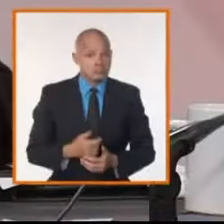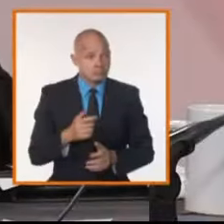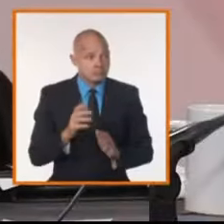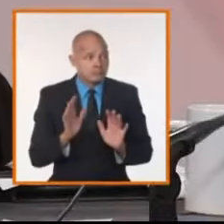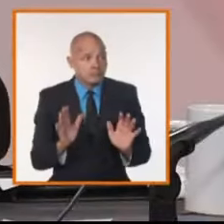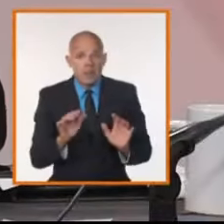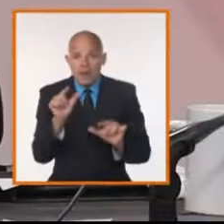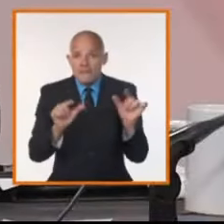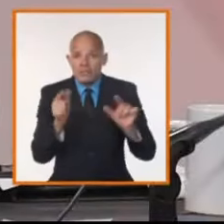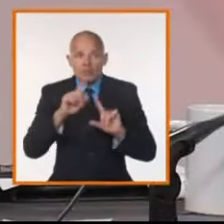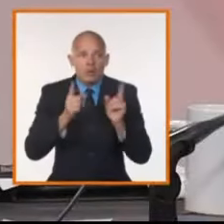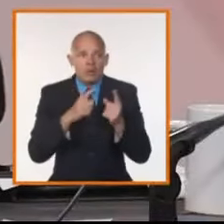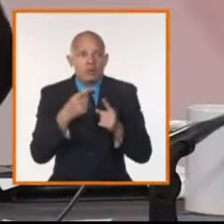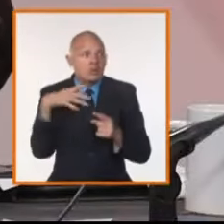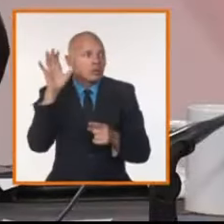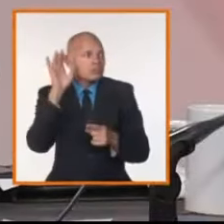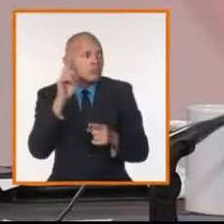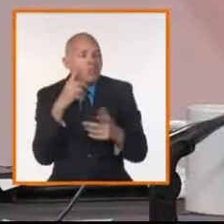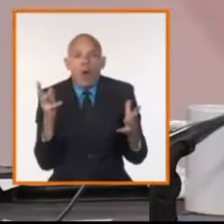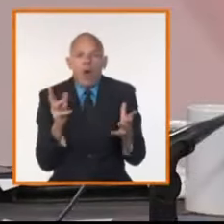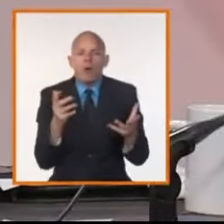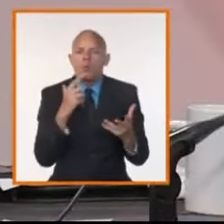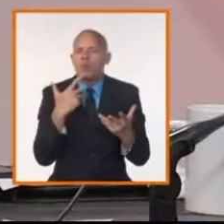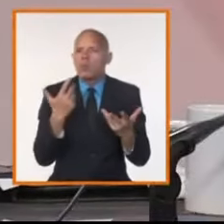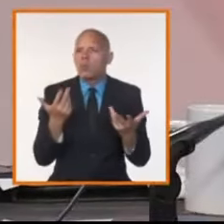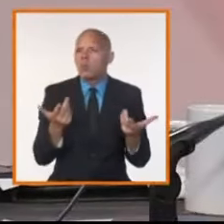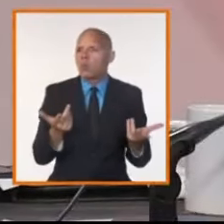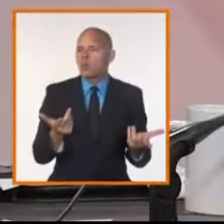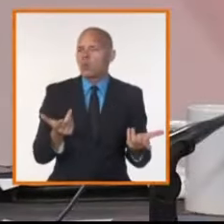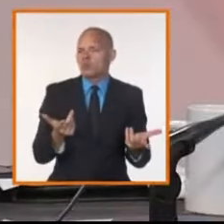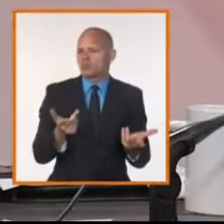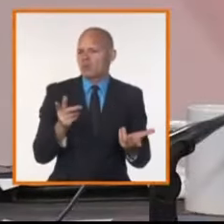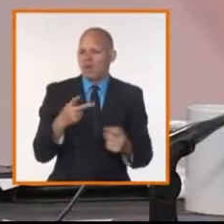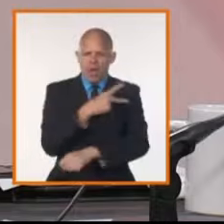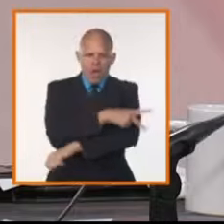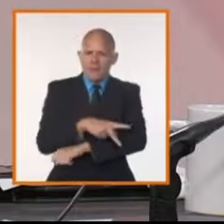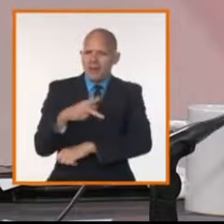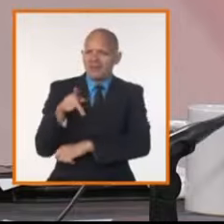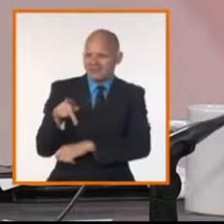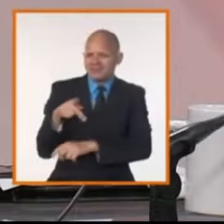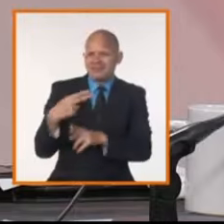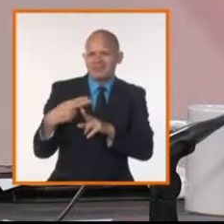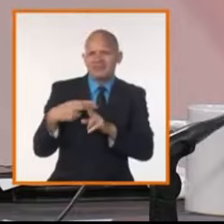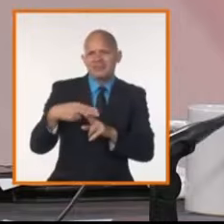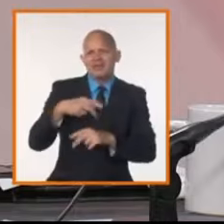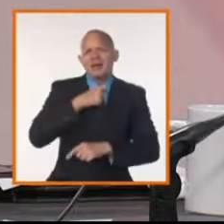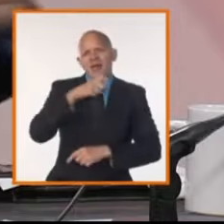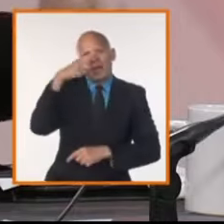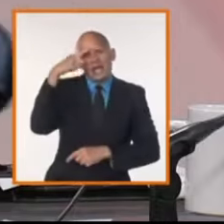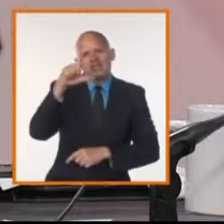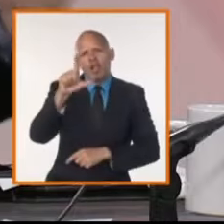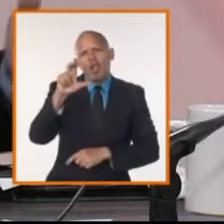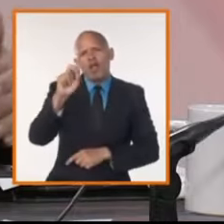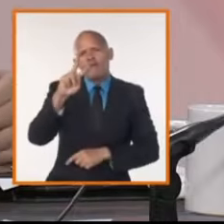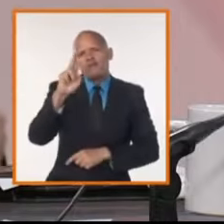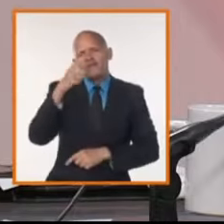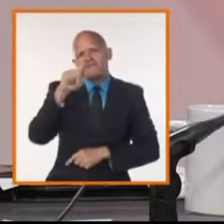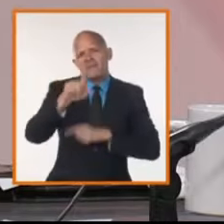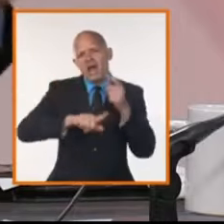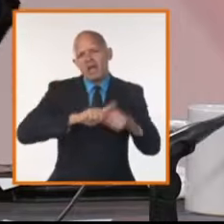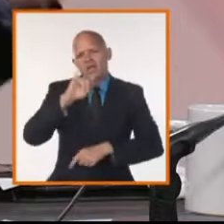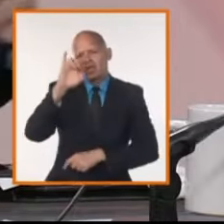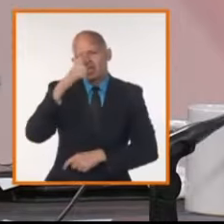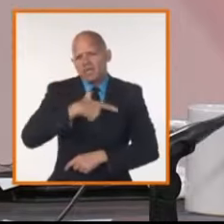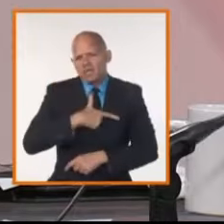emoción por lo que significa para un país como Eslovaquia pero también por lo que se ha venido dando incluso ahora con las elecciones